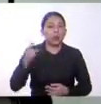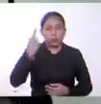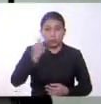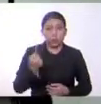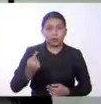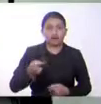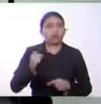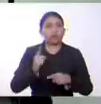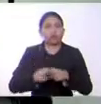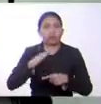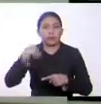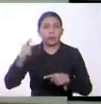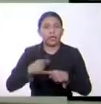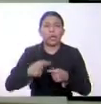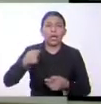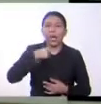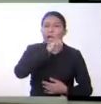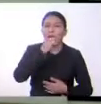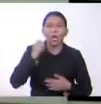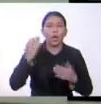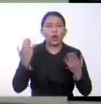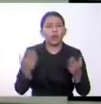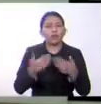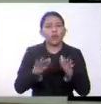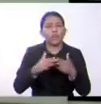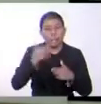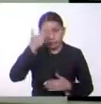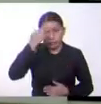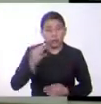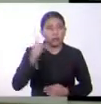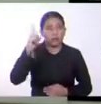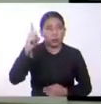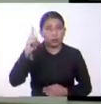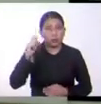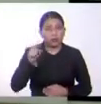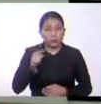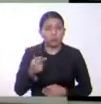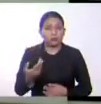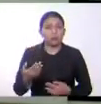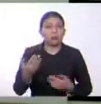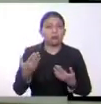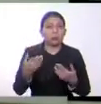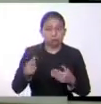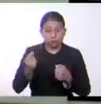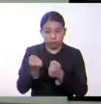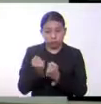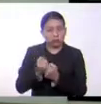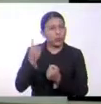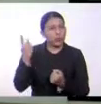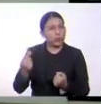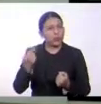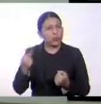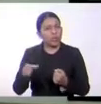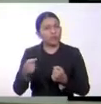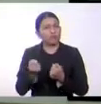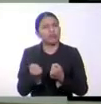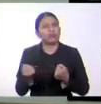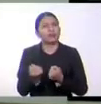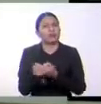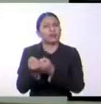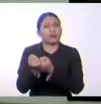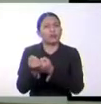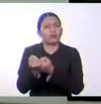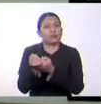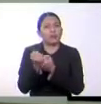partir de cantos religiosos. Estos cantos eran acompañados con este instrumento que permitía acercarse